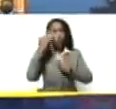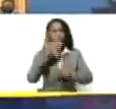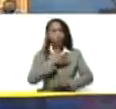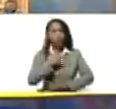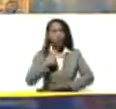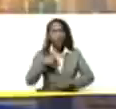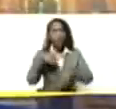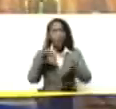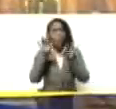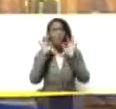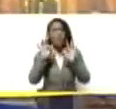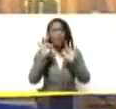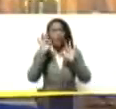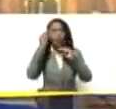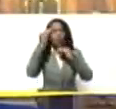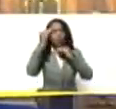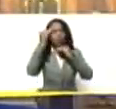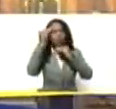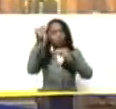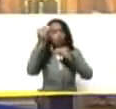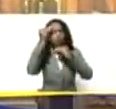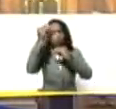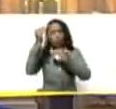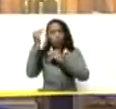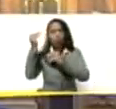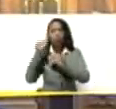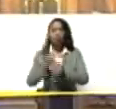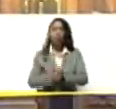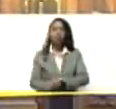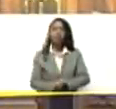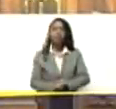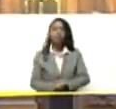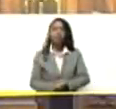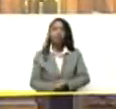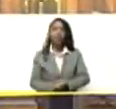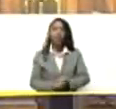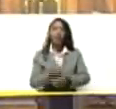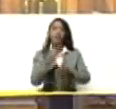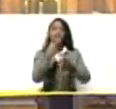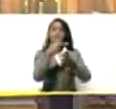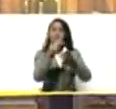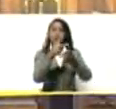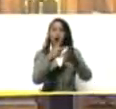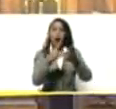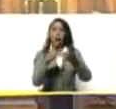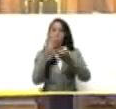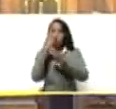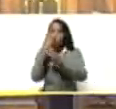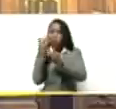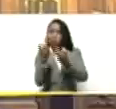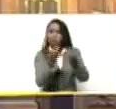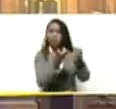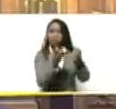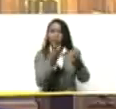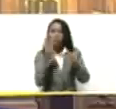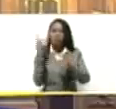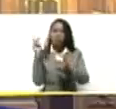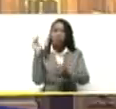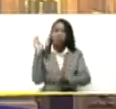y ya está la última línea veo a gilberto pinto del estado sucre la tierra del gran